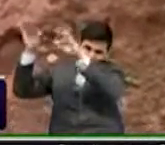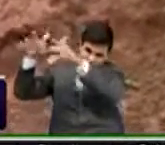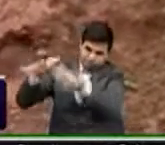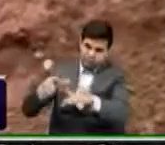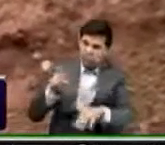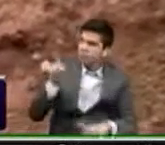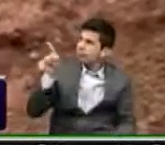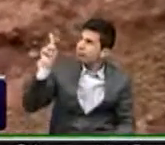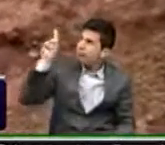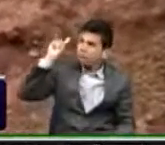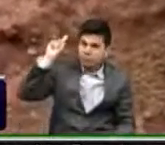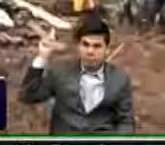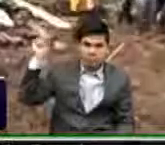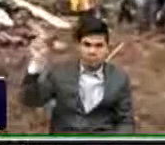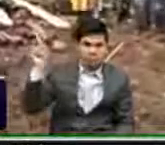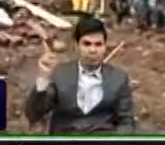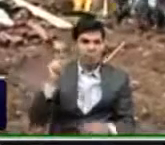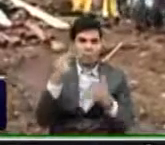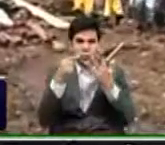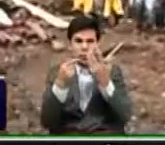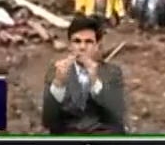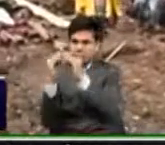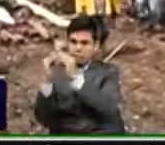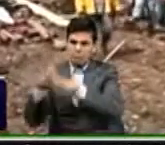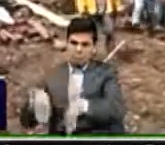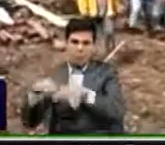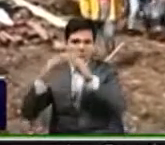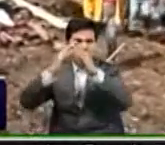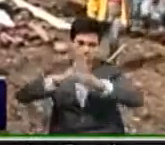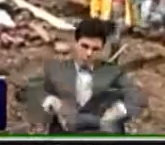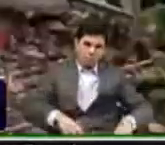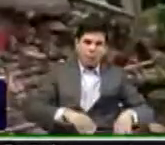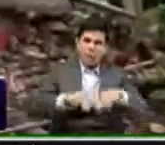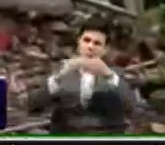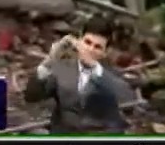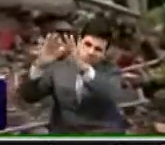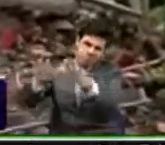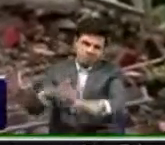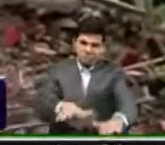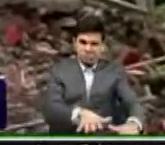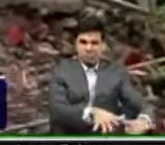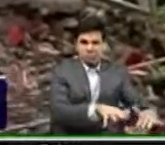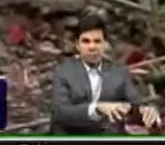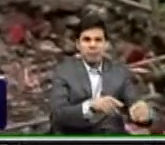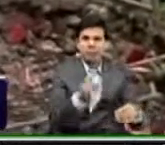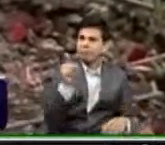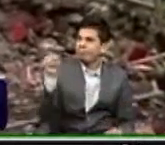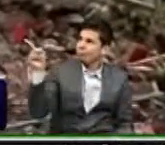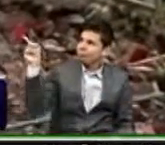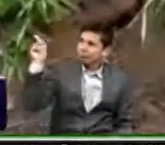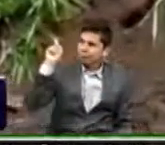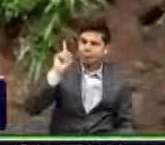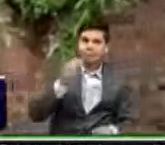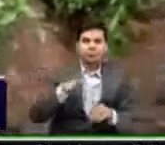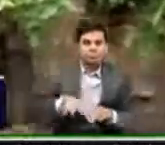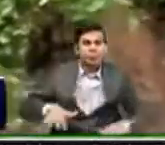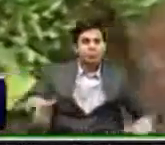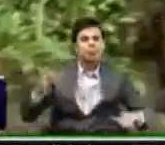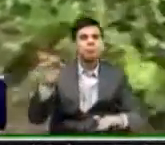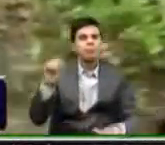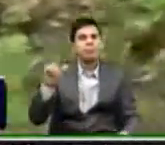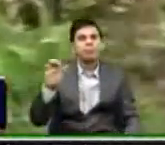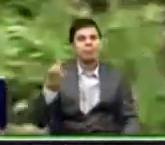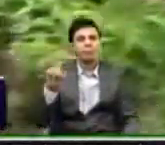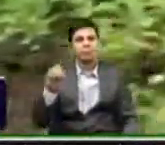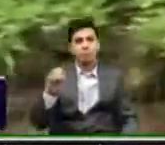derribamiento de varias de las casas ubicadas en el casco urbano del corregimiento que hace parte del municipio de toledo recordemos que ya son más de